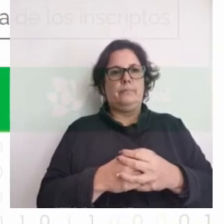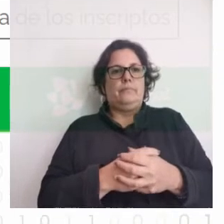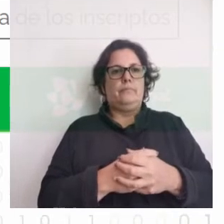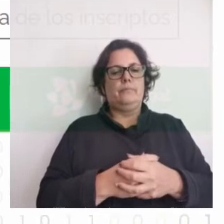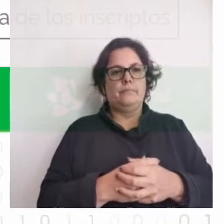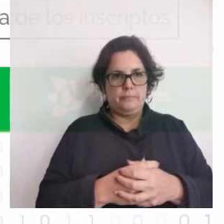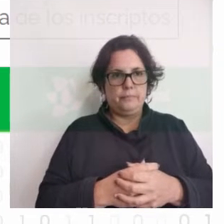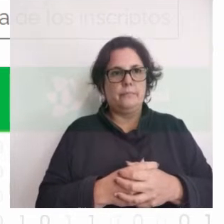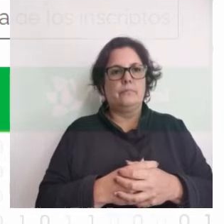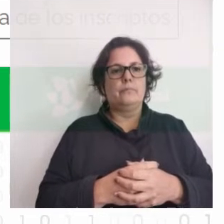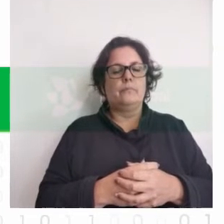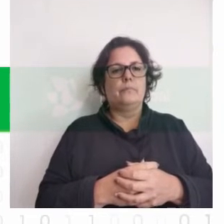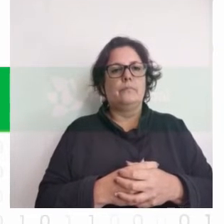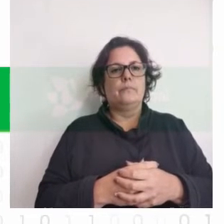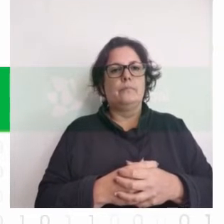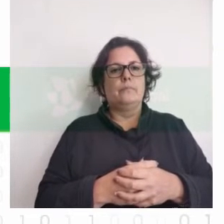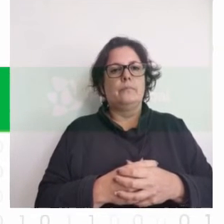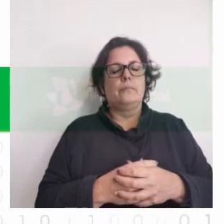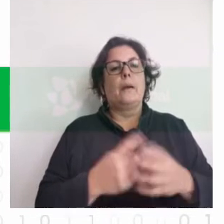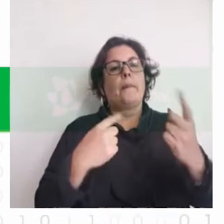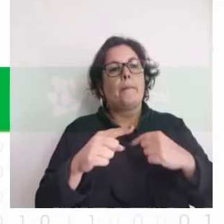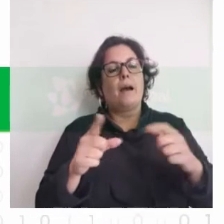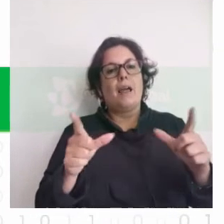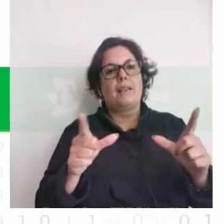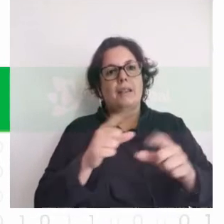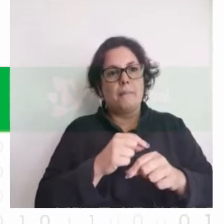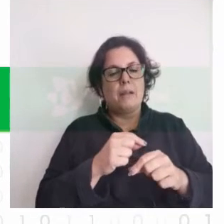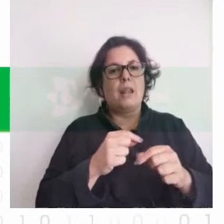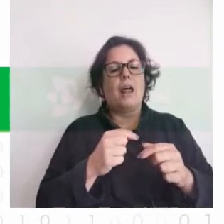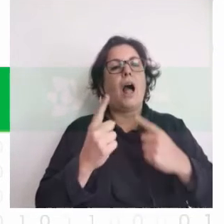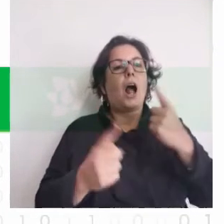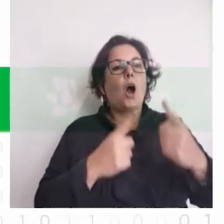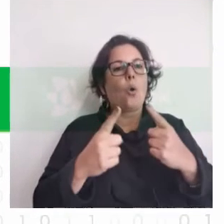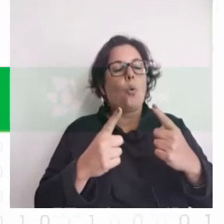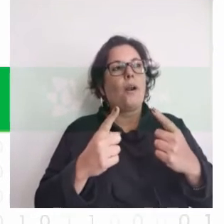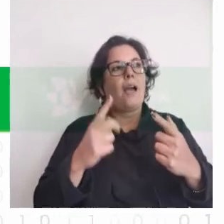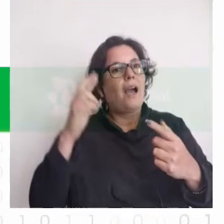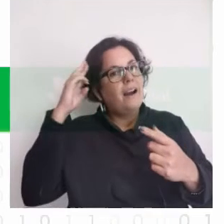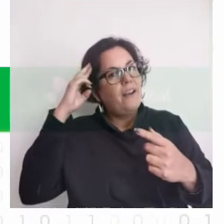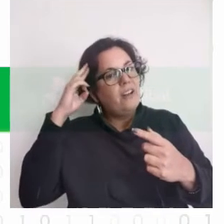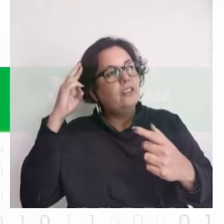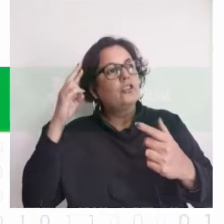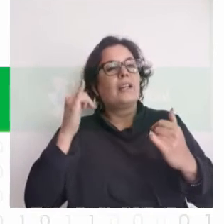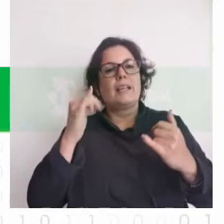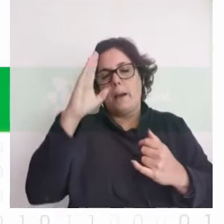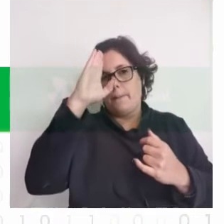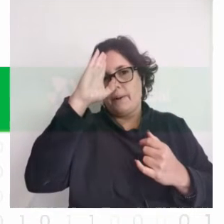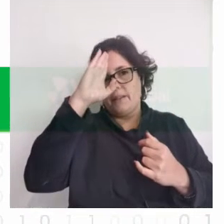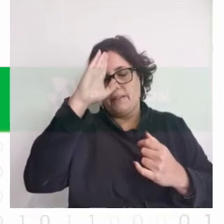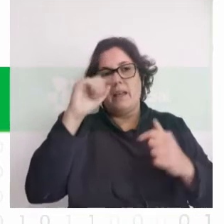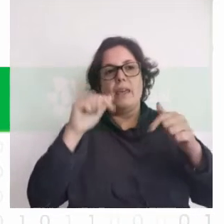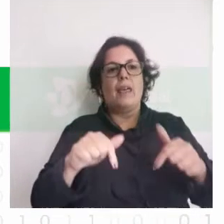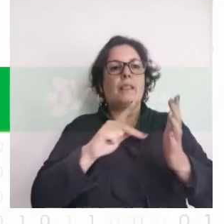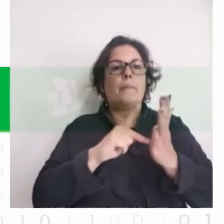Bien, y para cerrar, algunas reflexiones finales y aprendizajes que nos dejó este